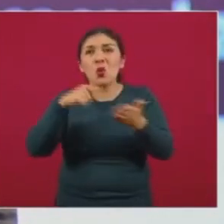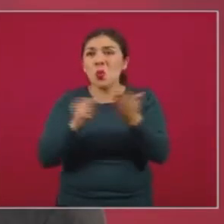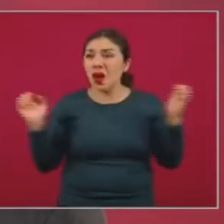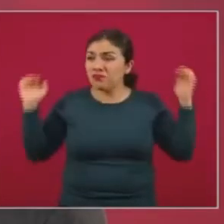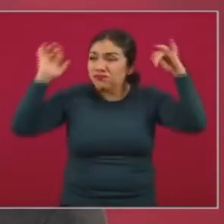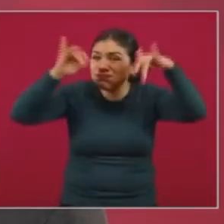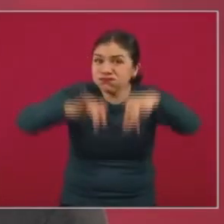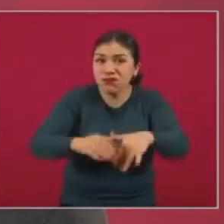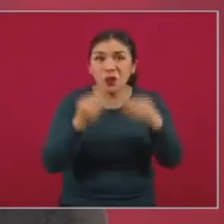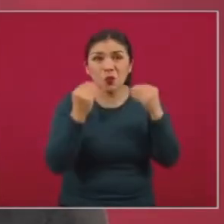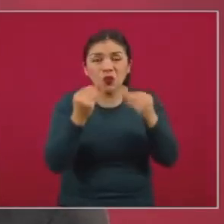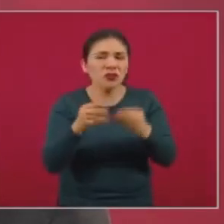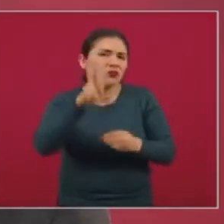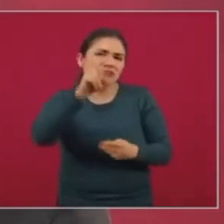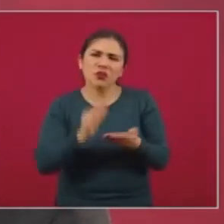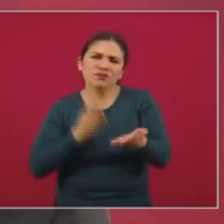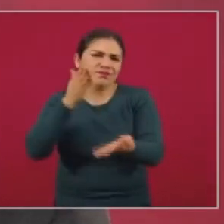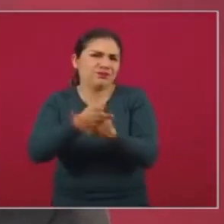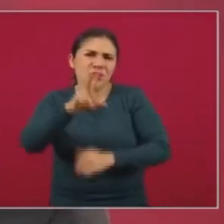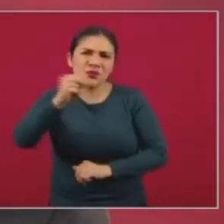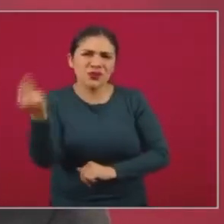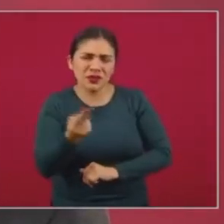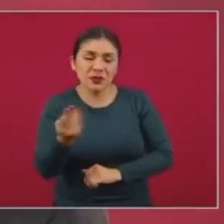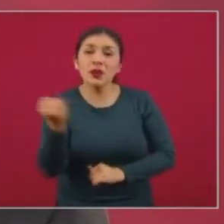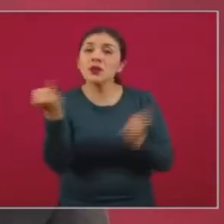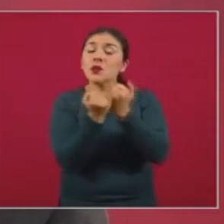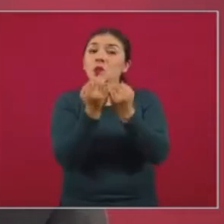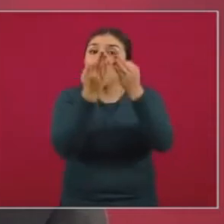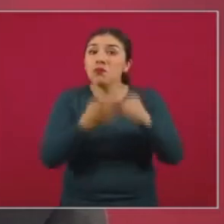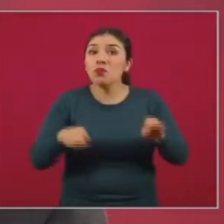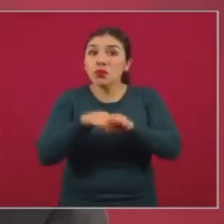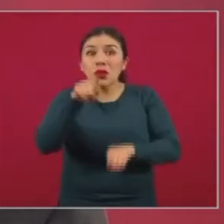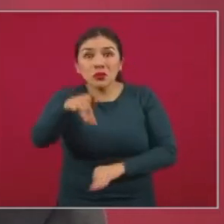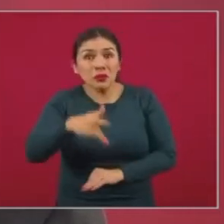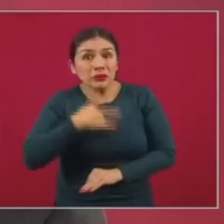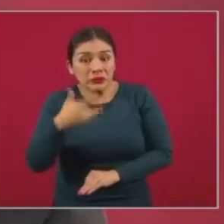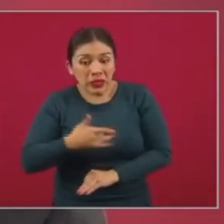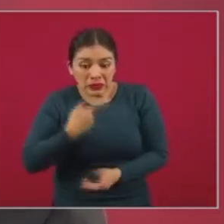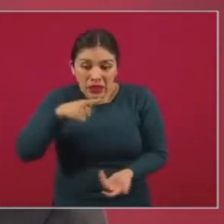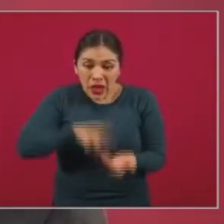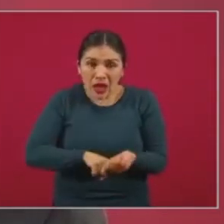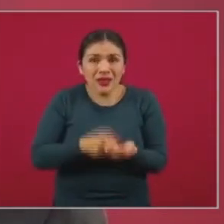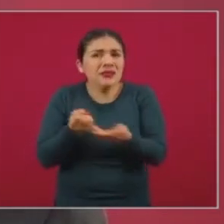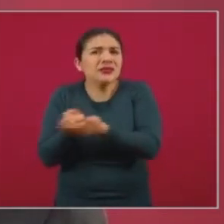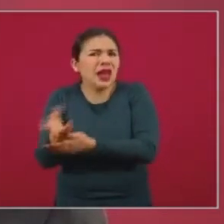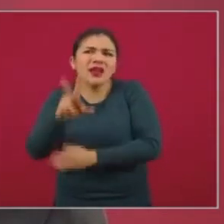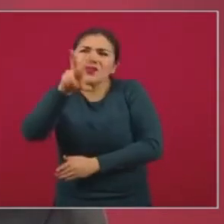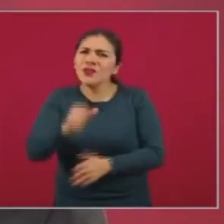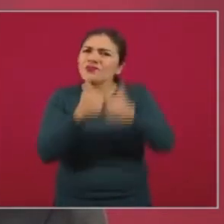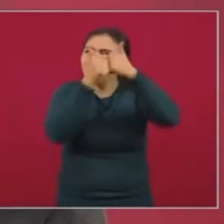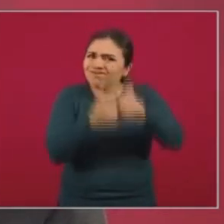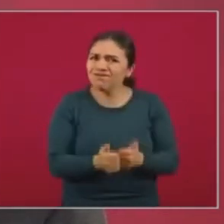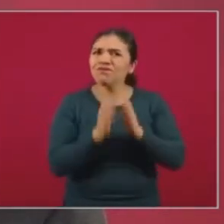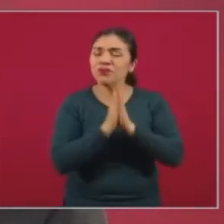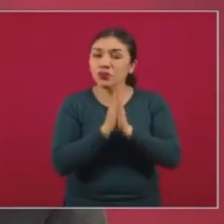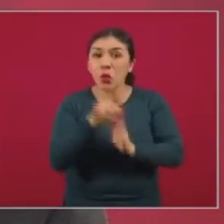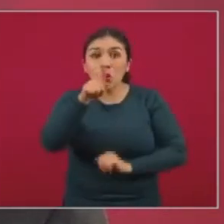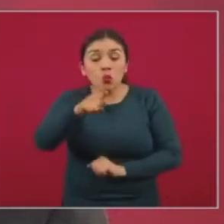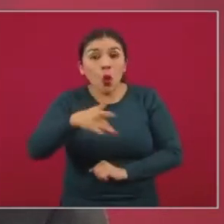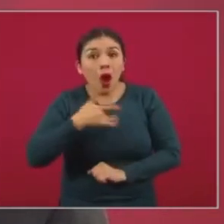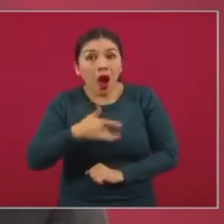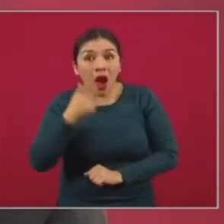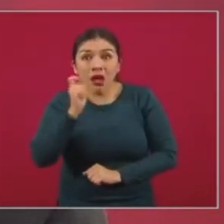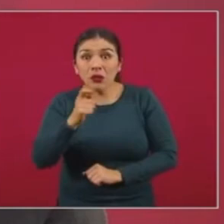en general congregaciones. También es importante que si tenemos síntomas no salgamos de casa, y si somos una